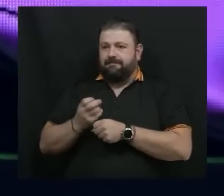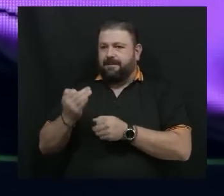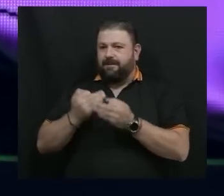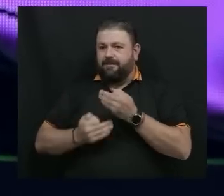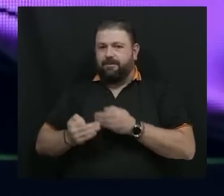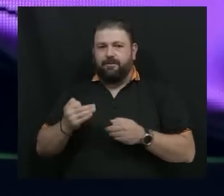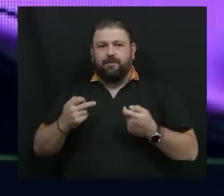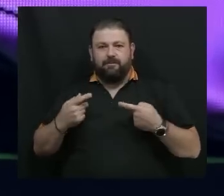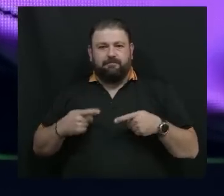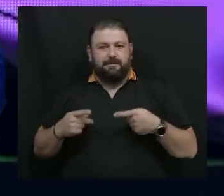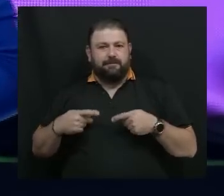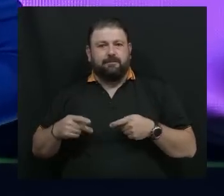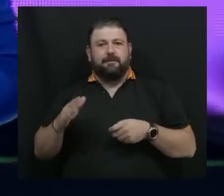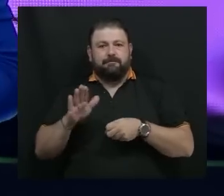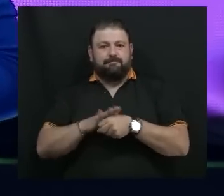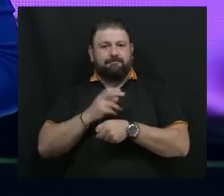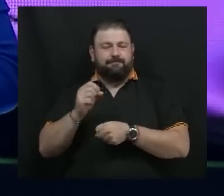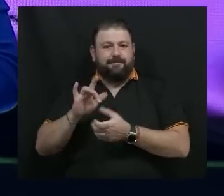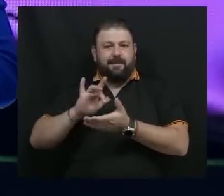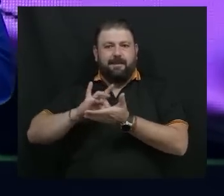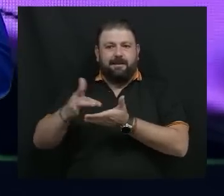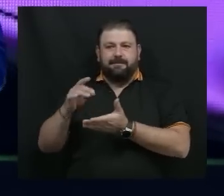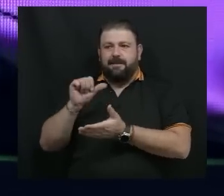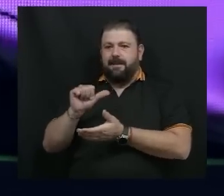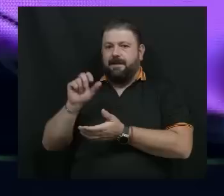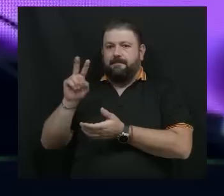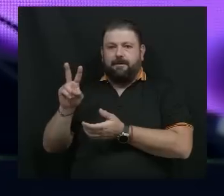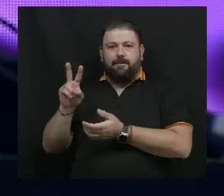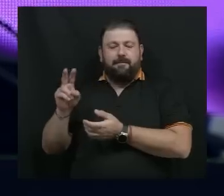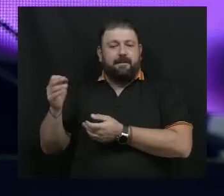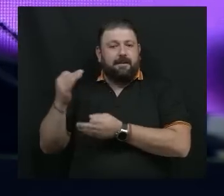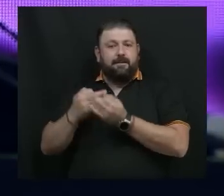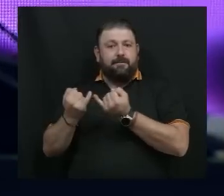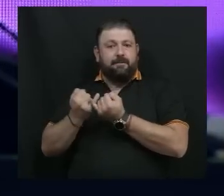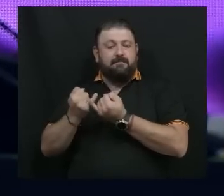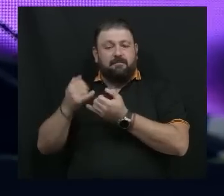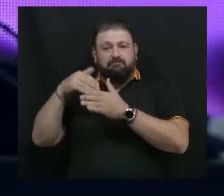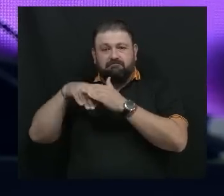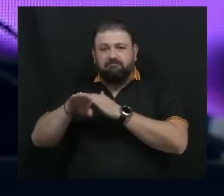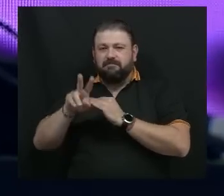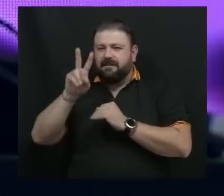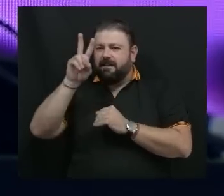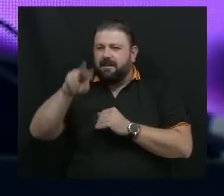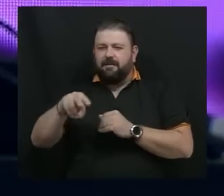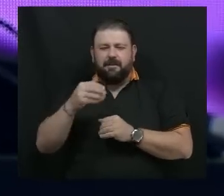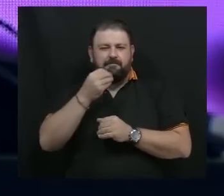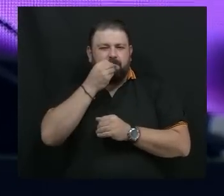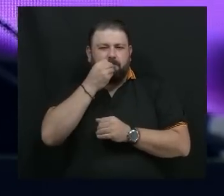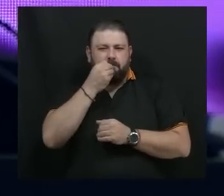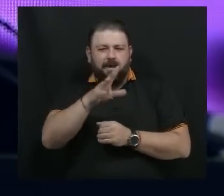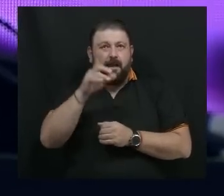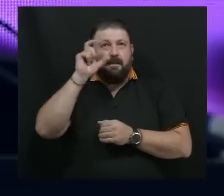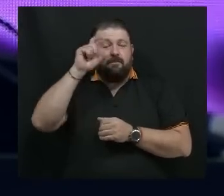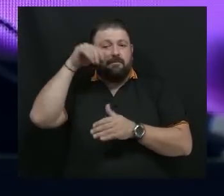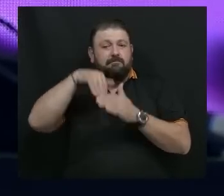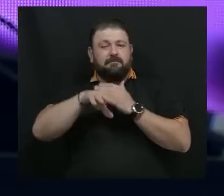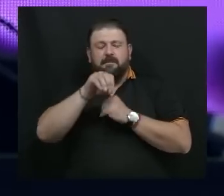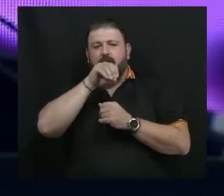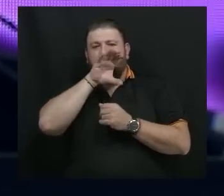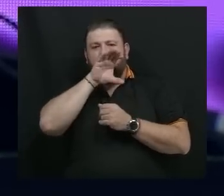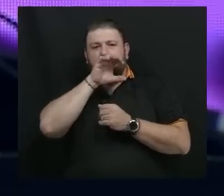en una gira con Amaury Vergara, la gira Hola, en su avión privado. No se imaginan lo que eso significó para mí. Y